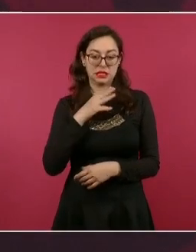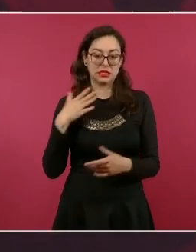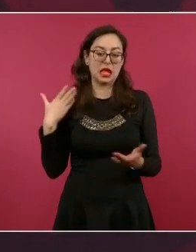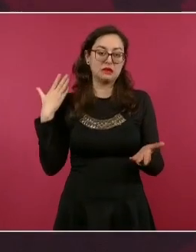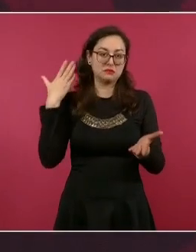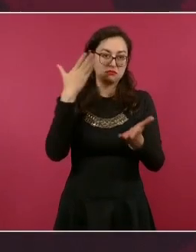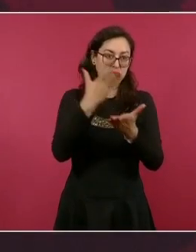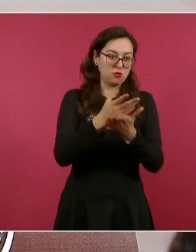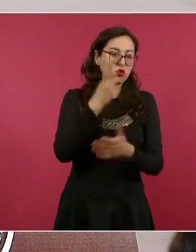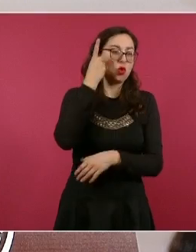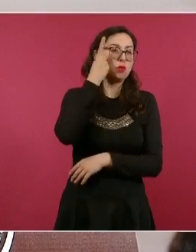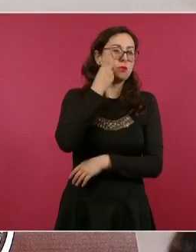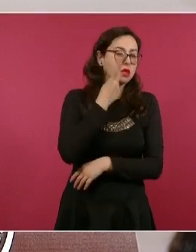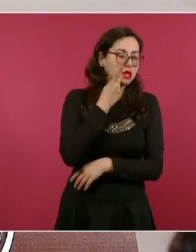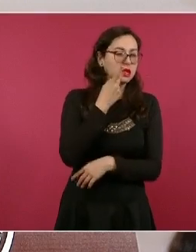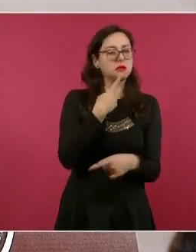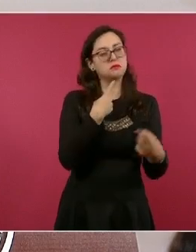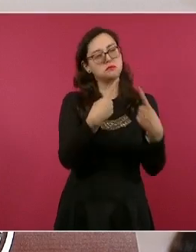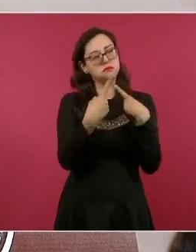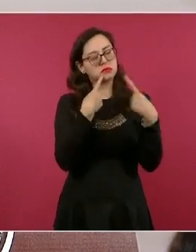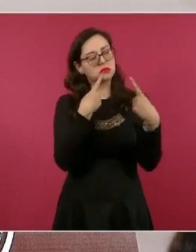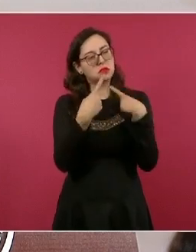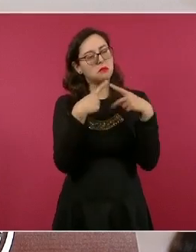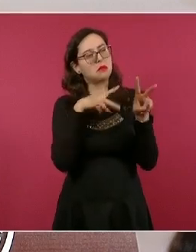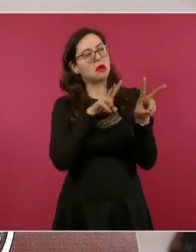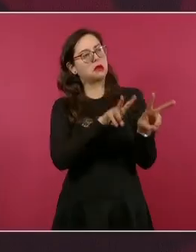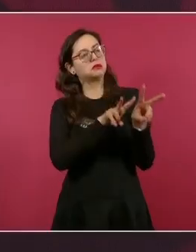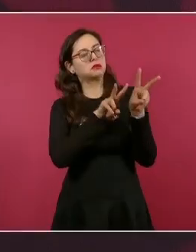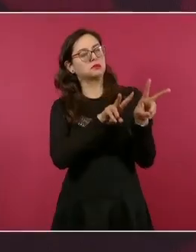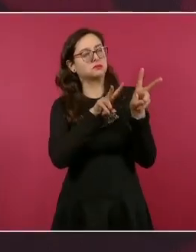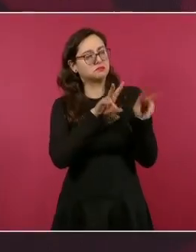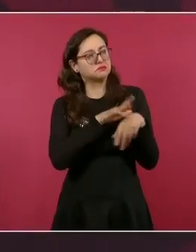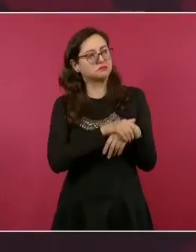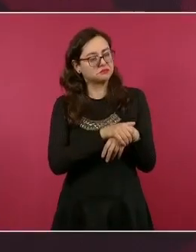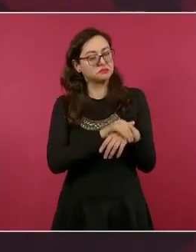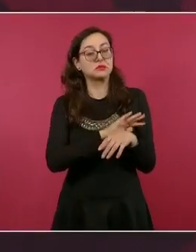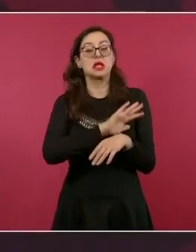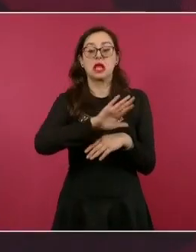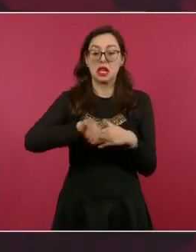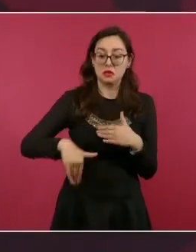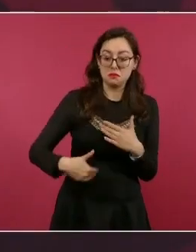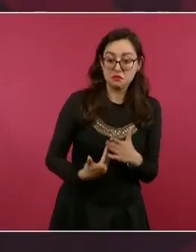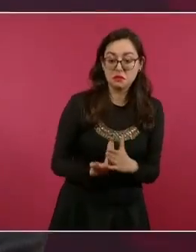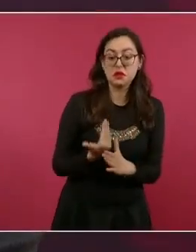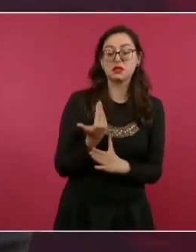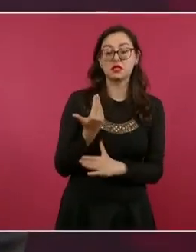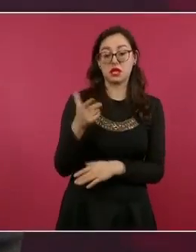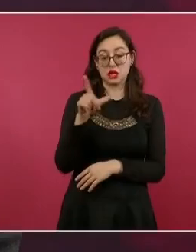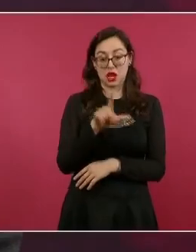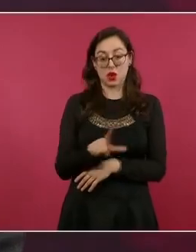debate el domingo. Y el lunes, pues fue